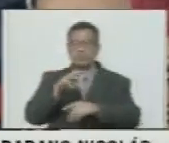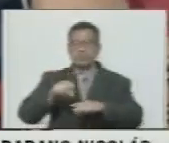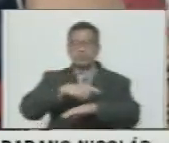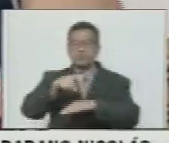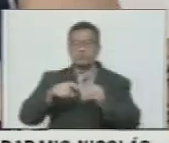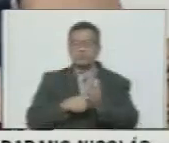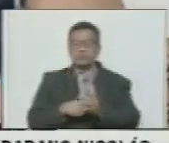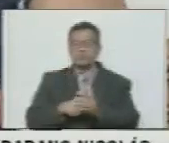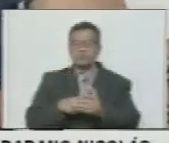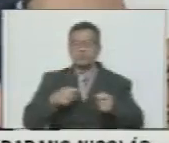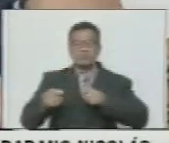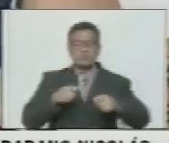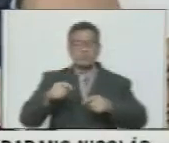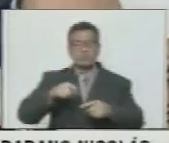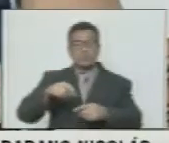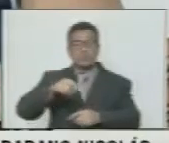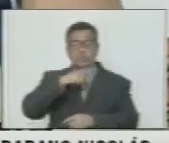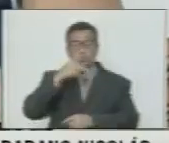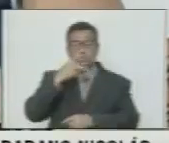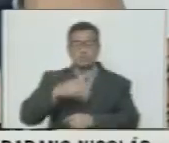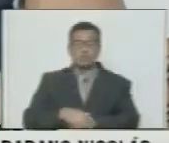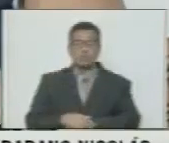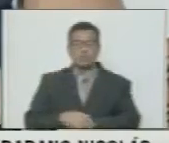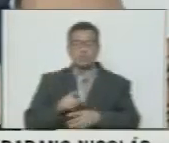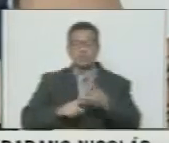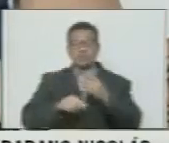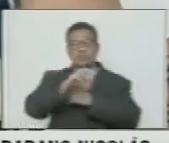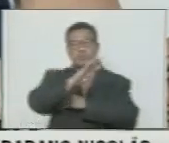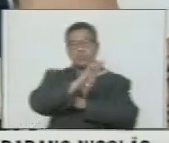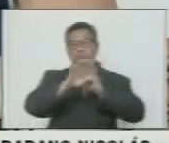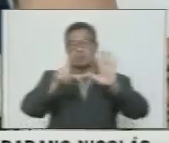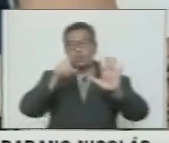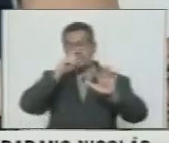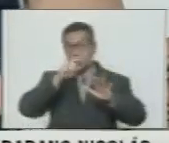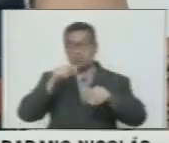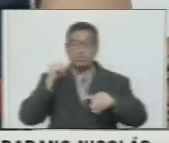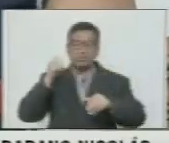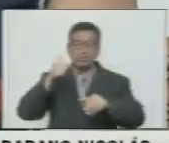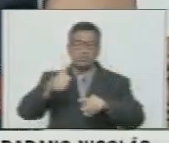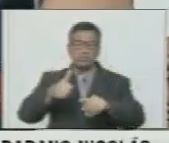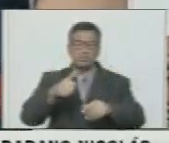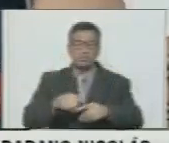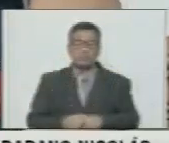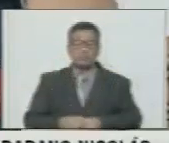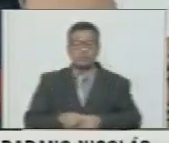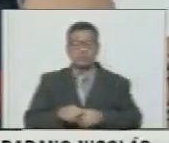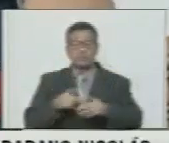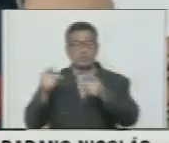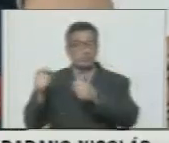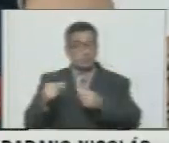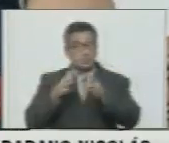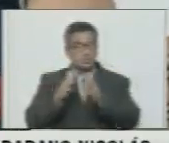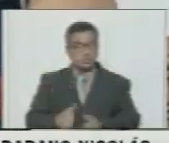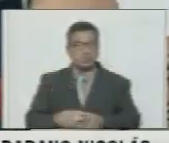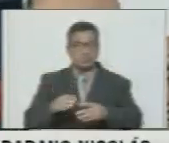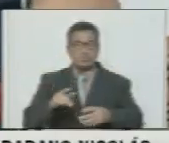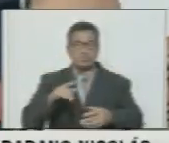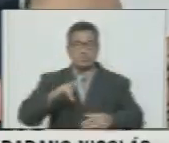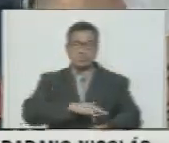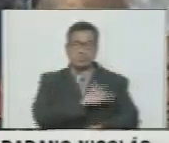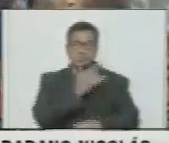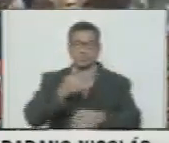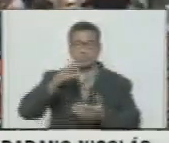ante esta plenaria a un activista político con más de 46 años de trayectoria, un economista egresado